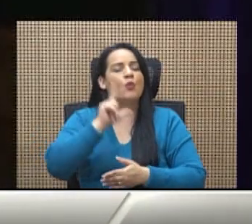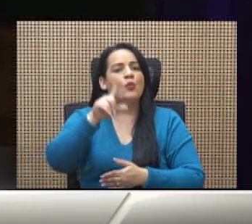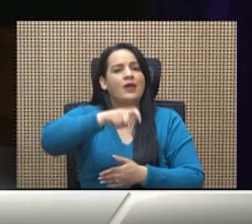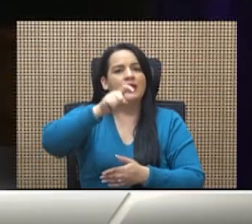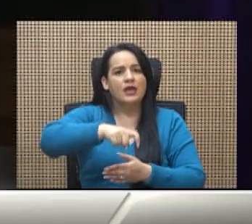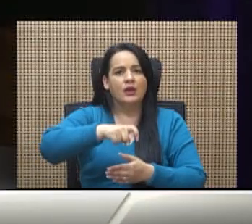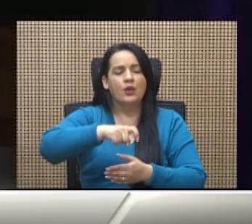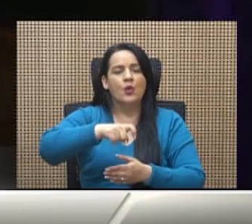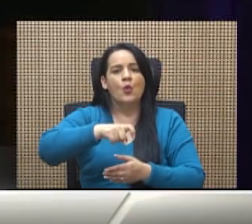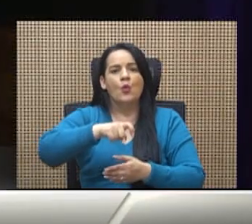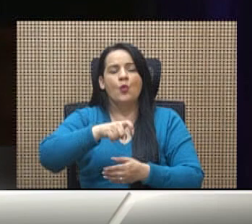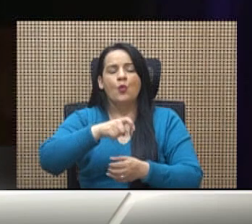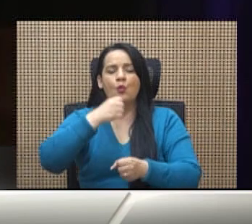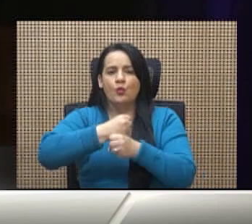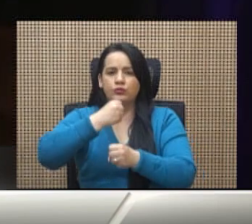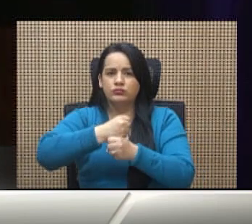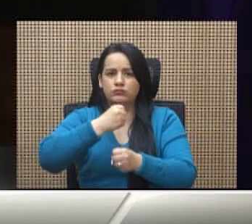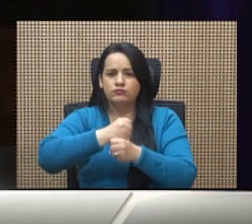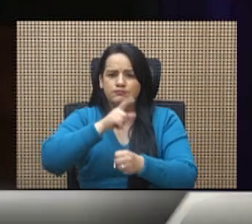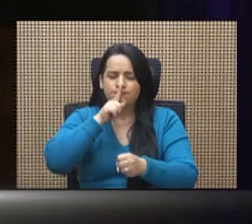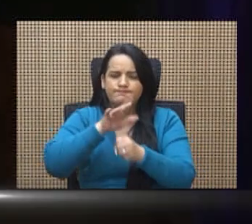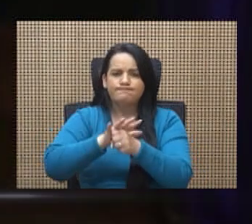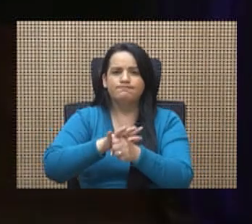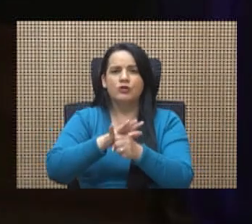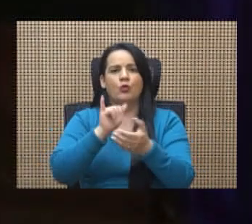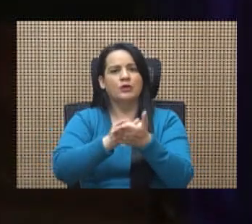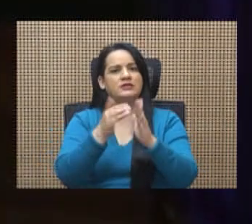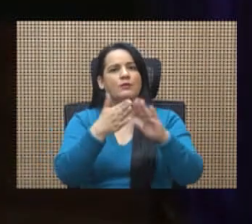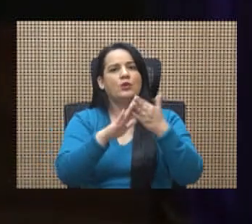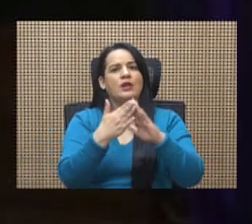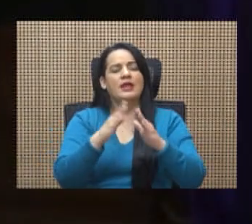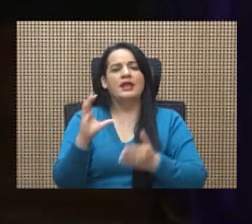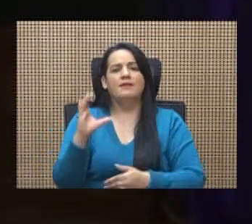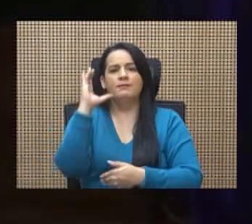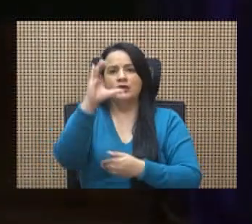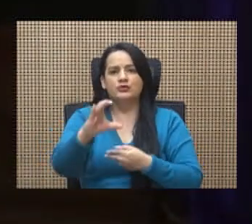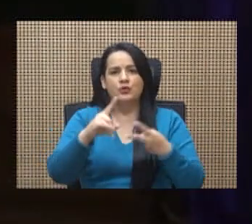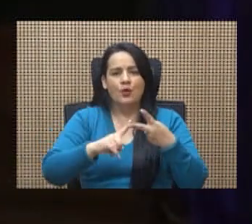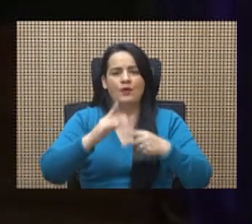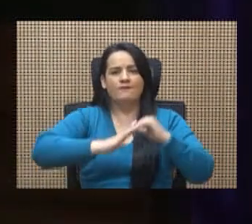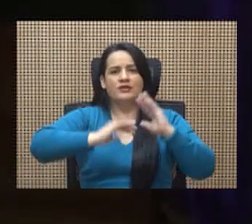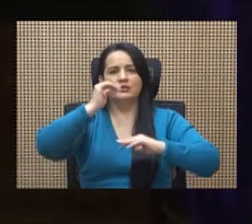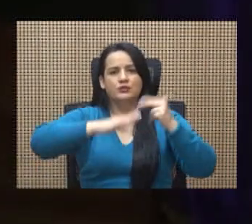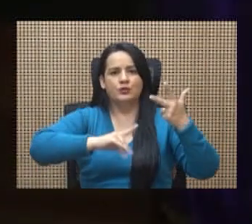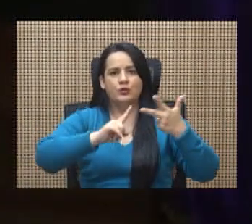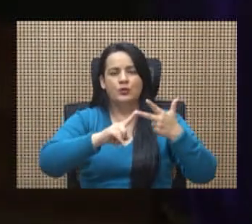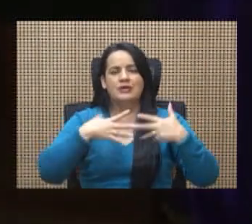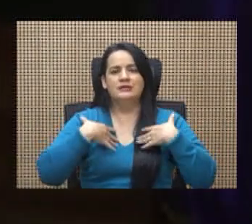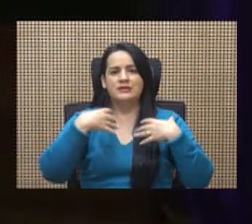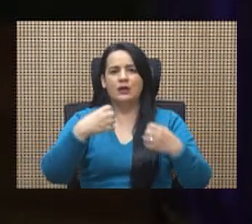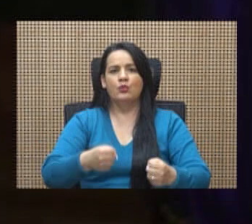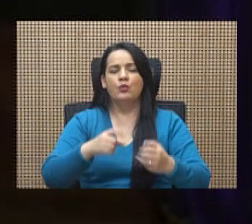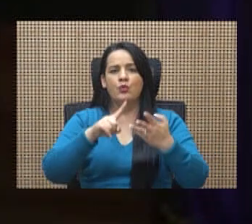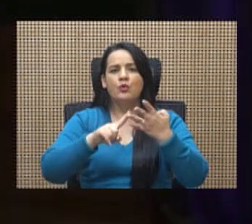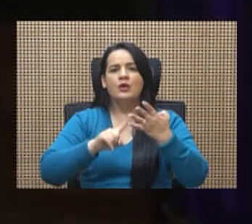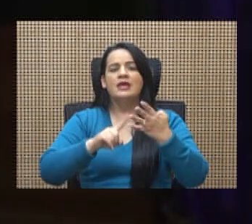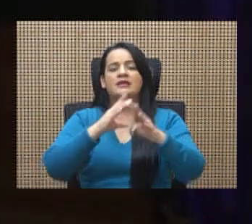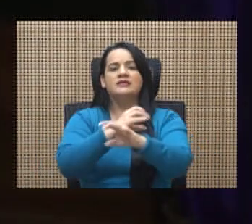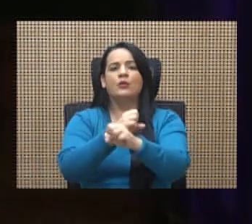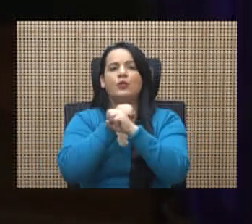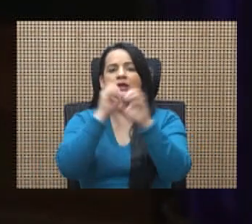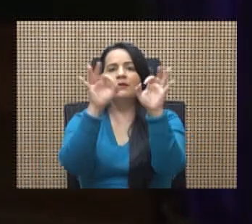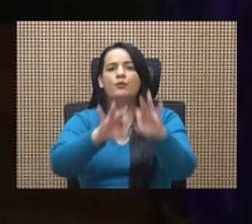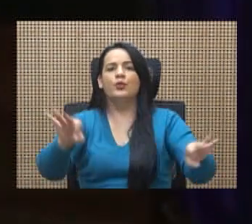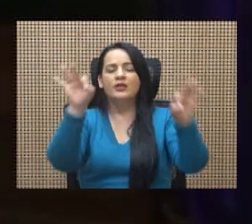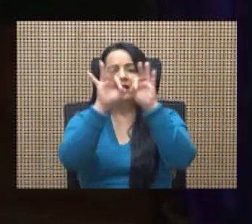con esta población requerimos inversión en infraestructura en salud en seguridad y muy importante